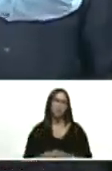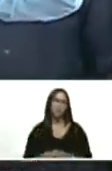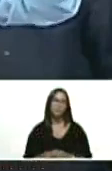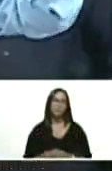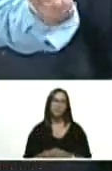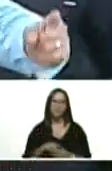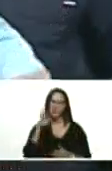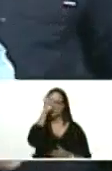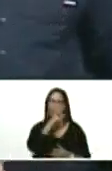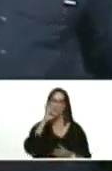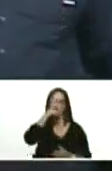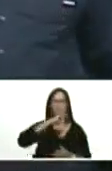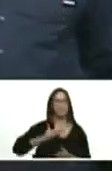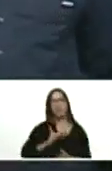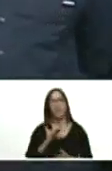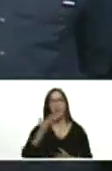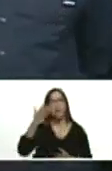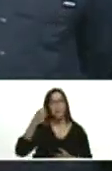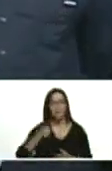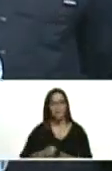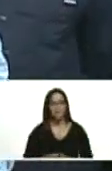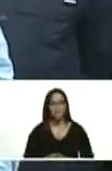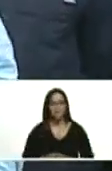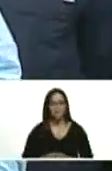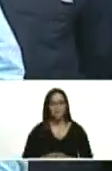podrir el alma